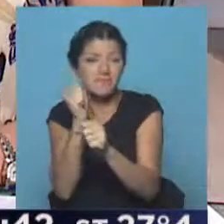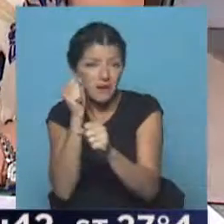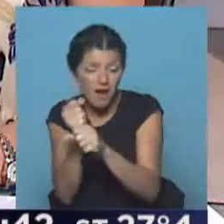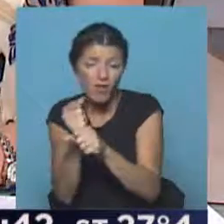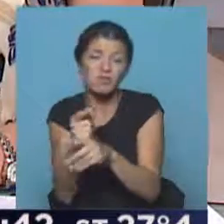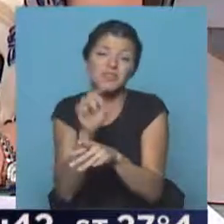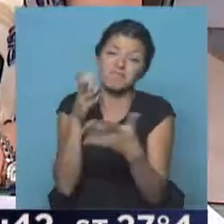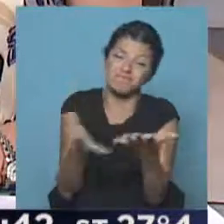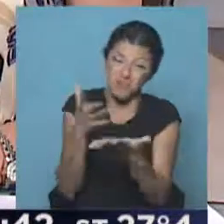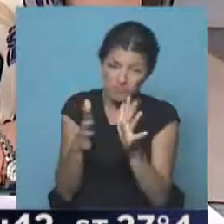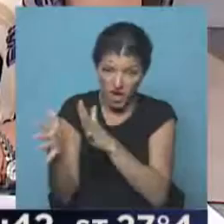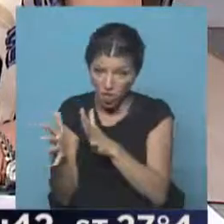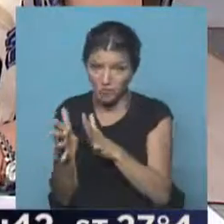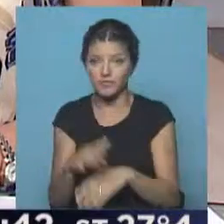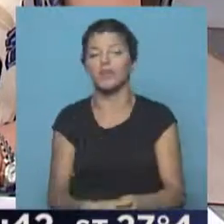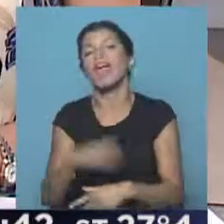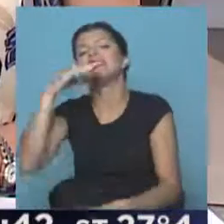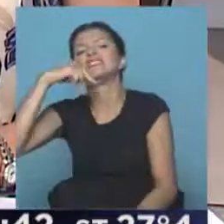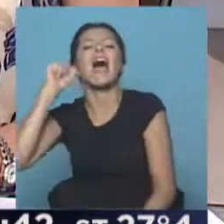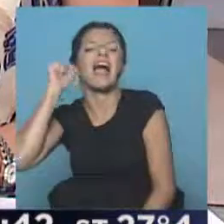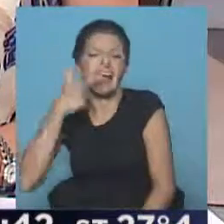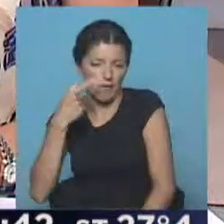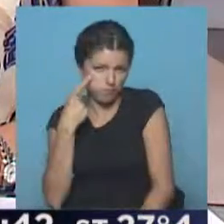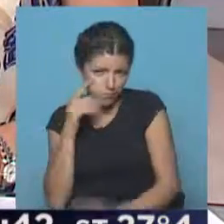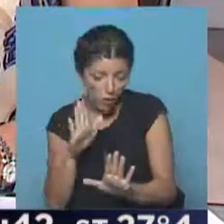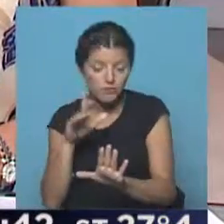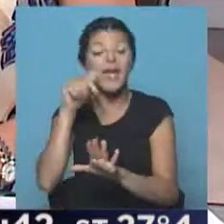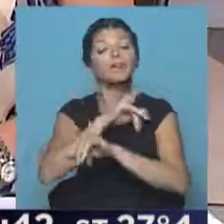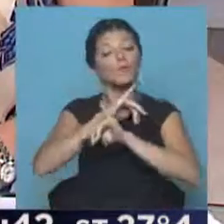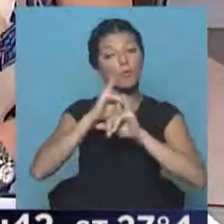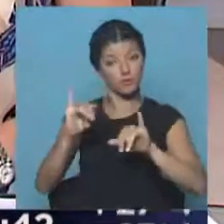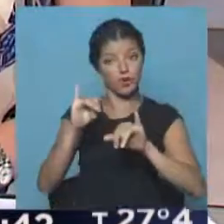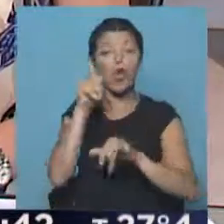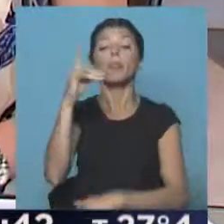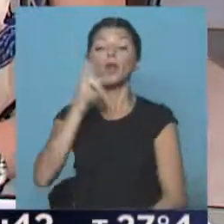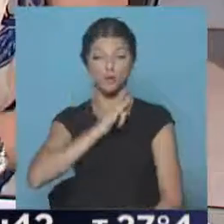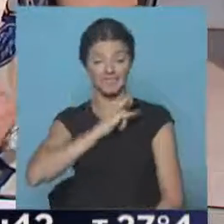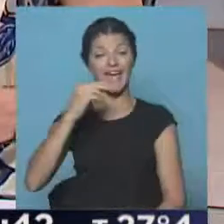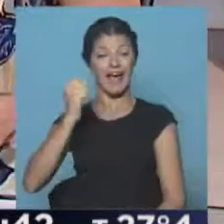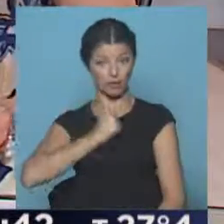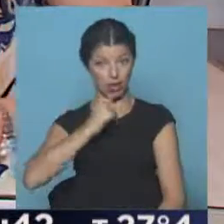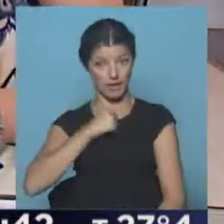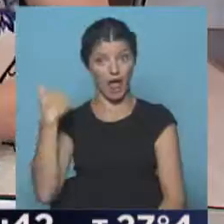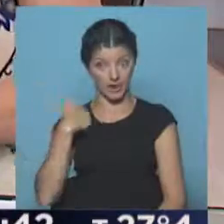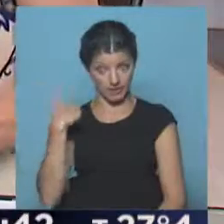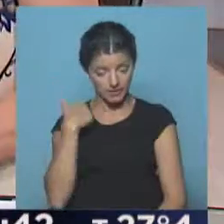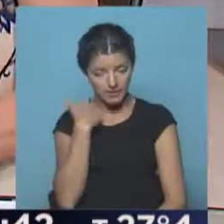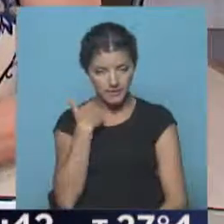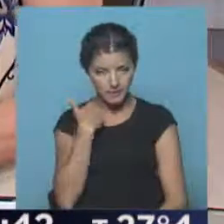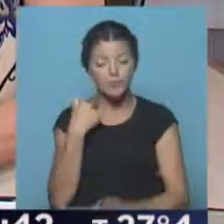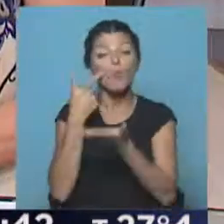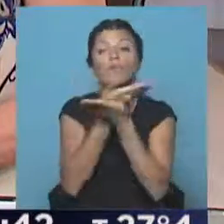changas. Son datos del Observatorio de la Deuda Social, que depende de la Universidad Católica Argentina y corresponden al